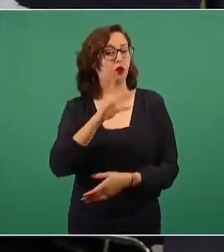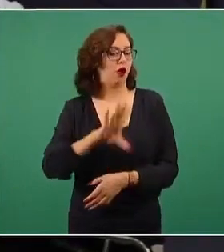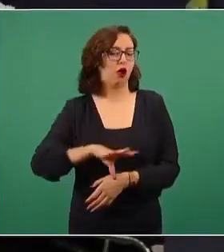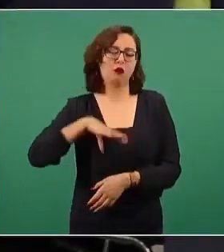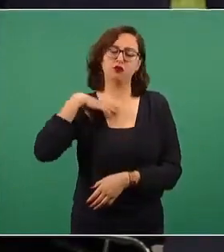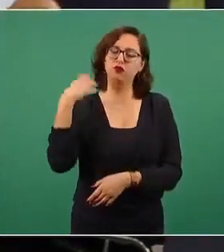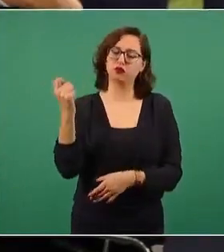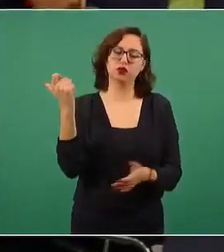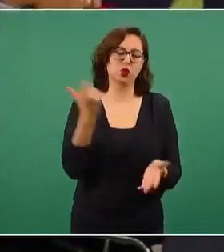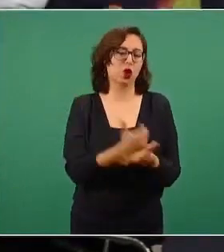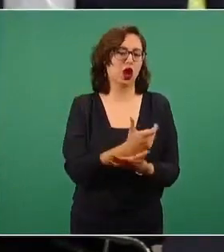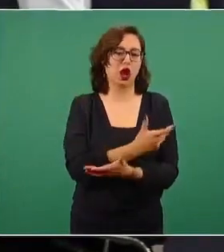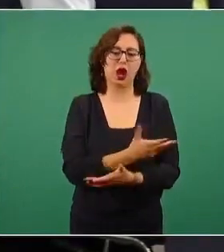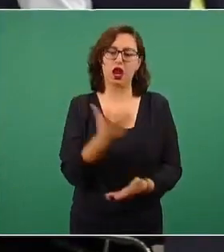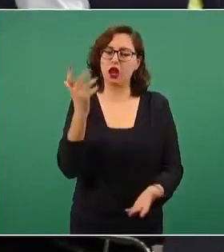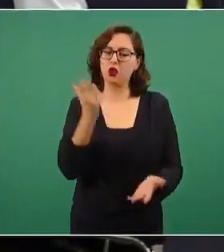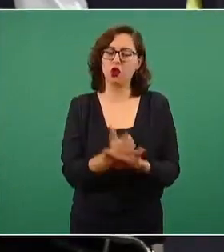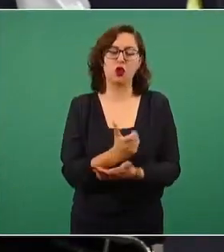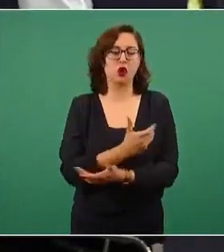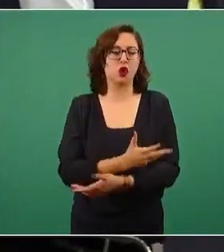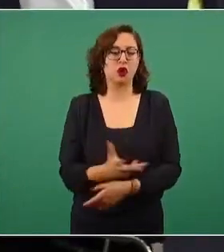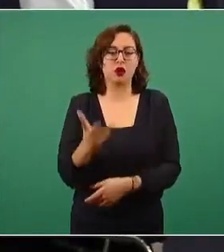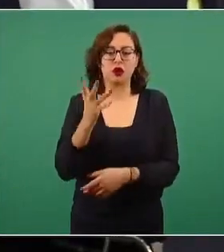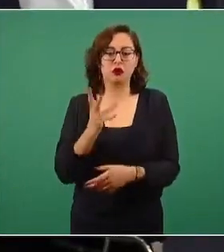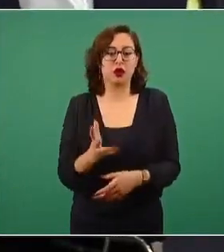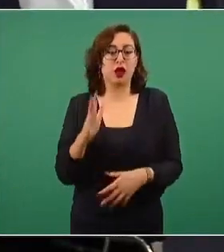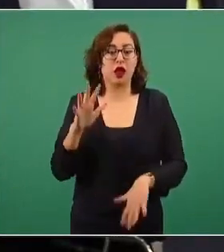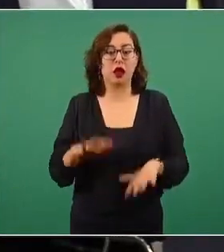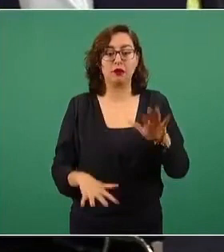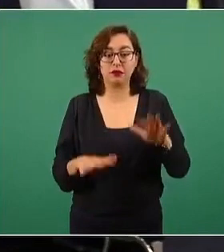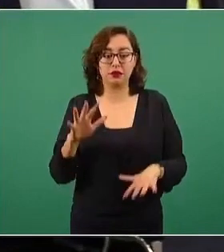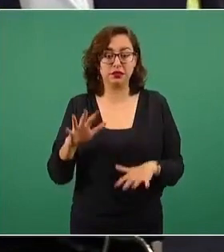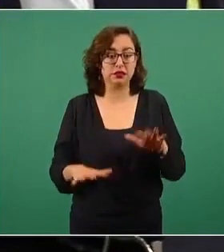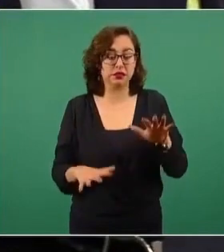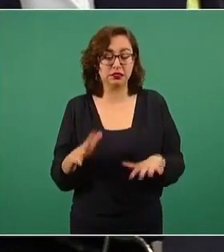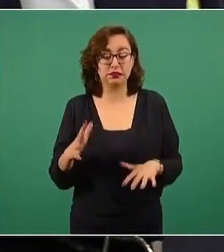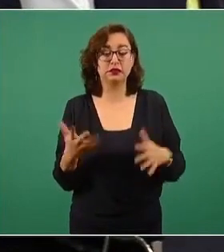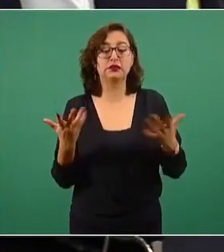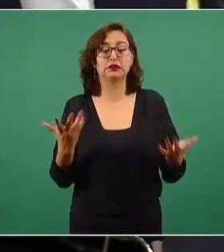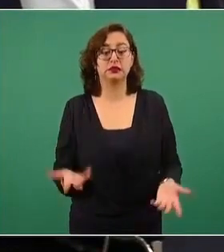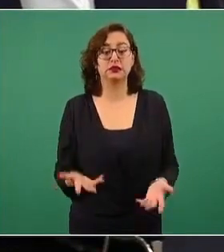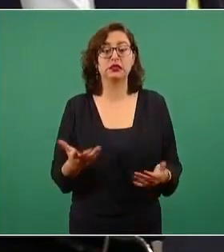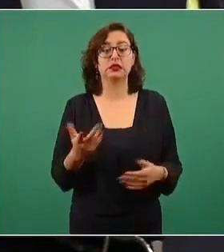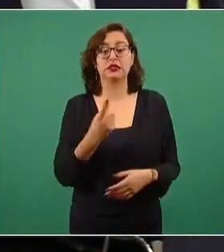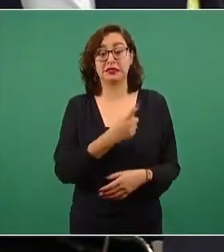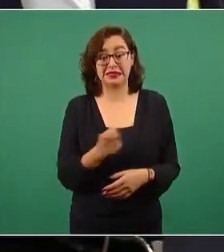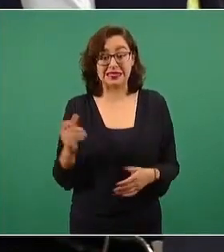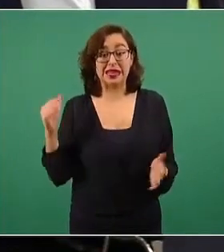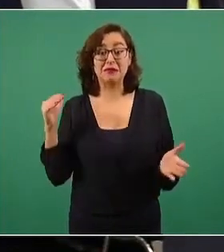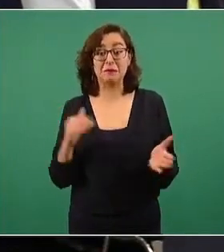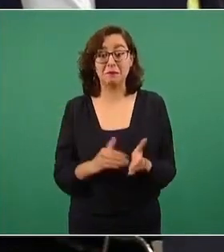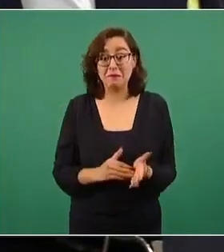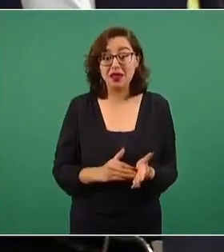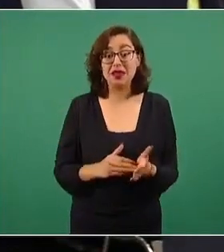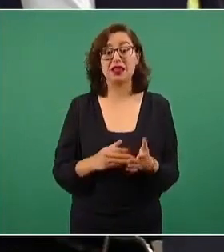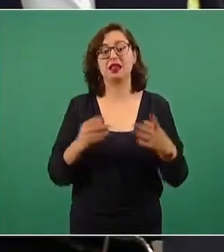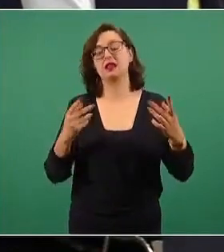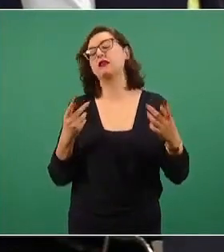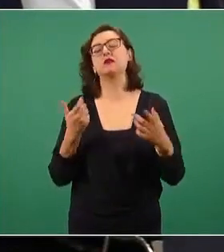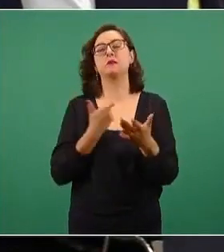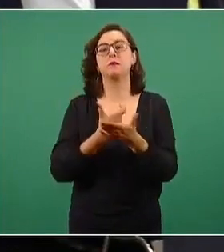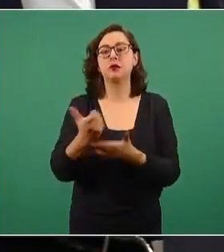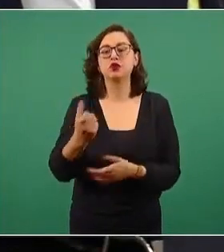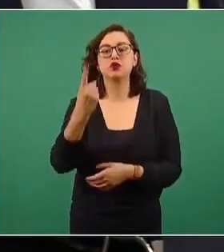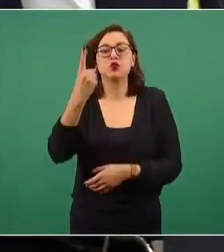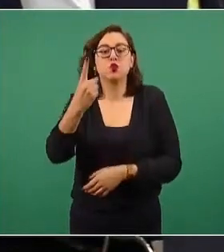Estos costos, presidente, han llegado a acumular deudas por los ciudadanos de más de 100,000 pesos por familia,